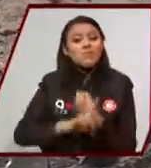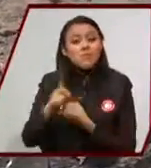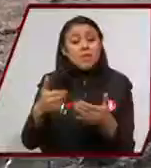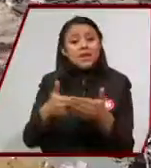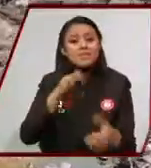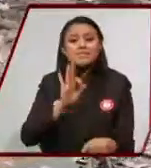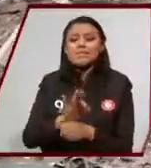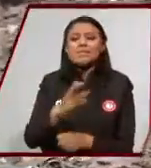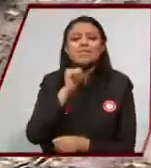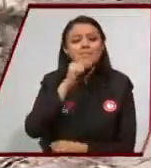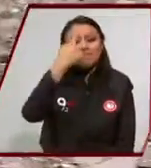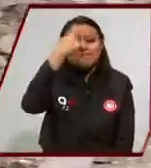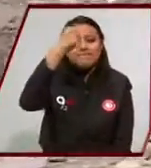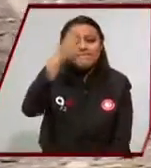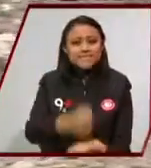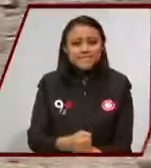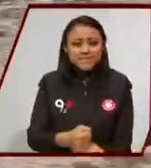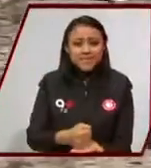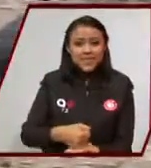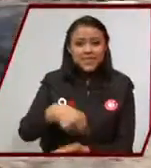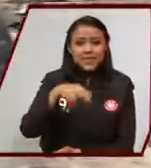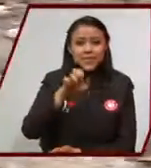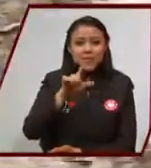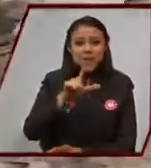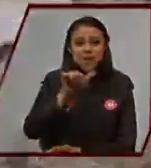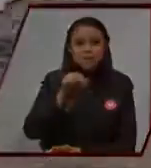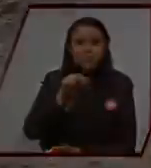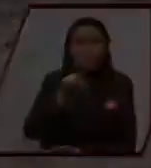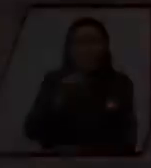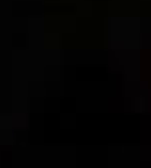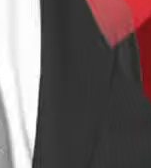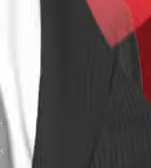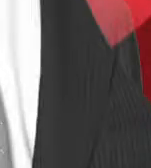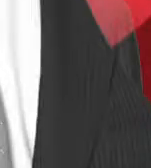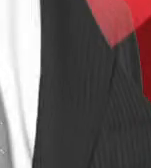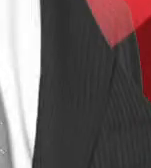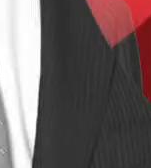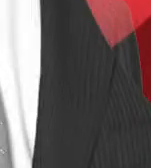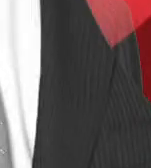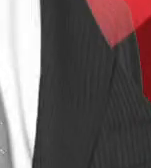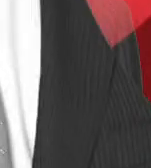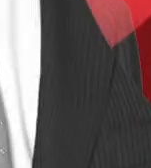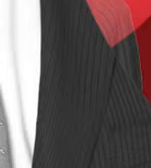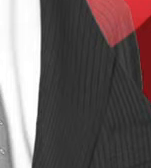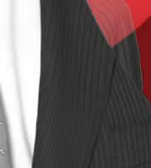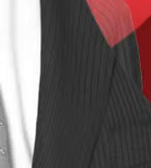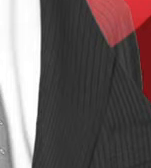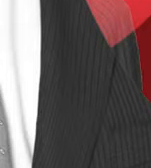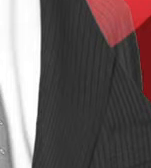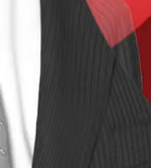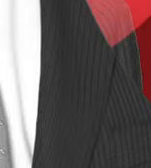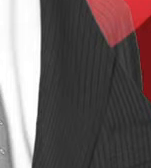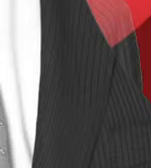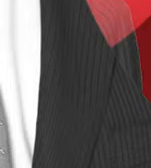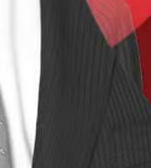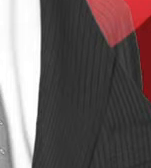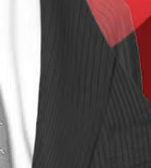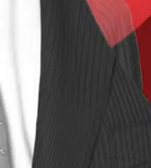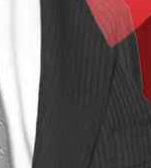previenen. Para quien corresponda, Noel Edmundo Ramírez.